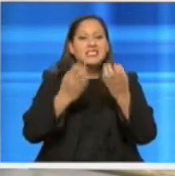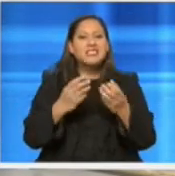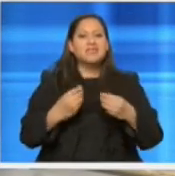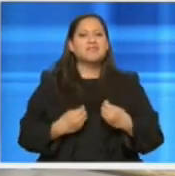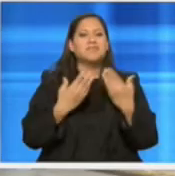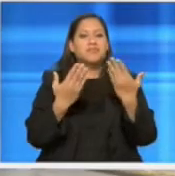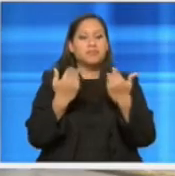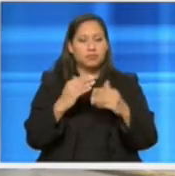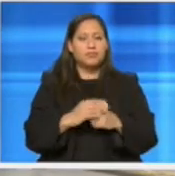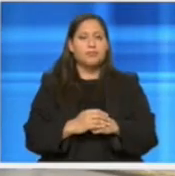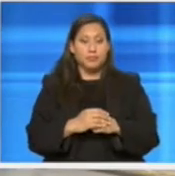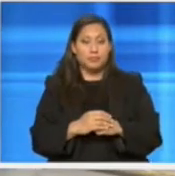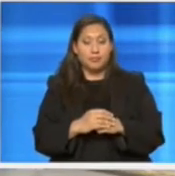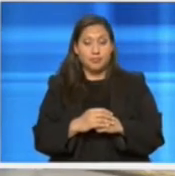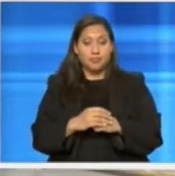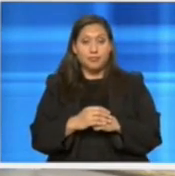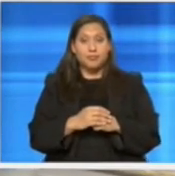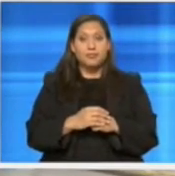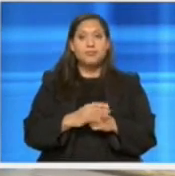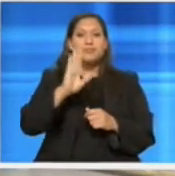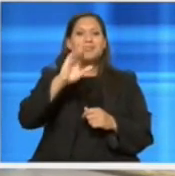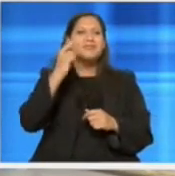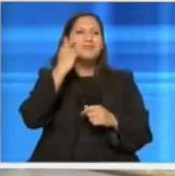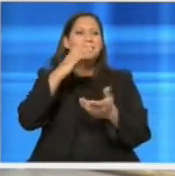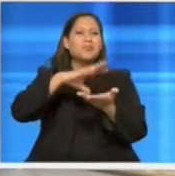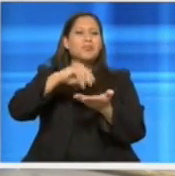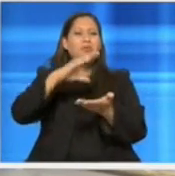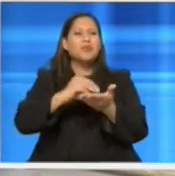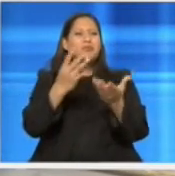vida. Un aspecto cenizo,